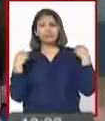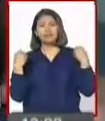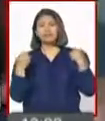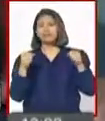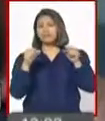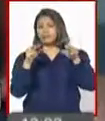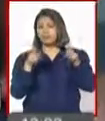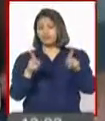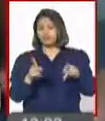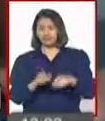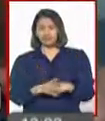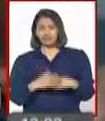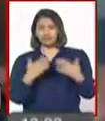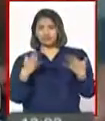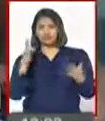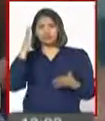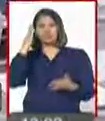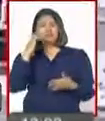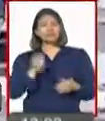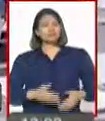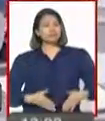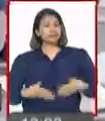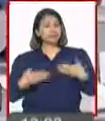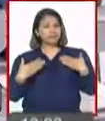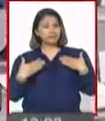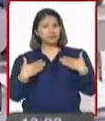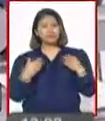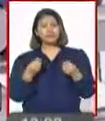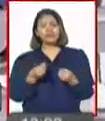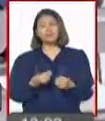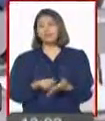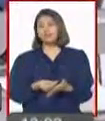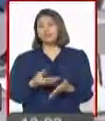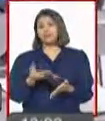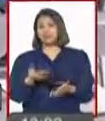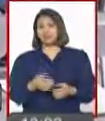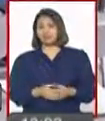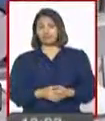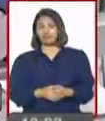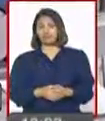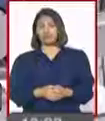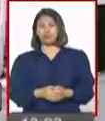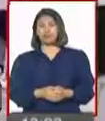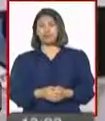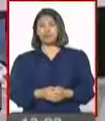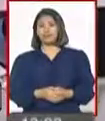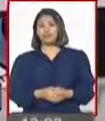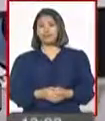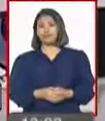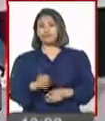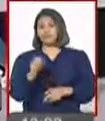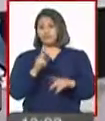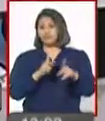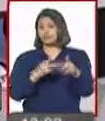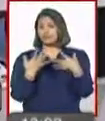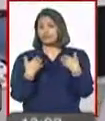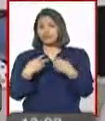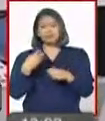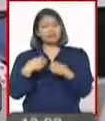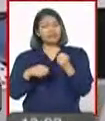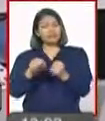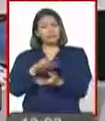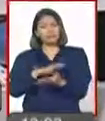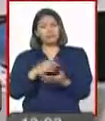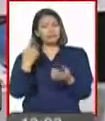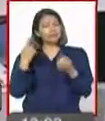las personas. Usted sabe que la vida de una persona cuesta harto y ellos no sé están en qué problemas, todo